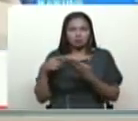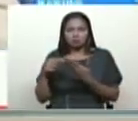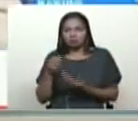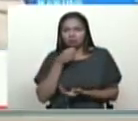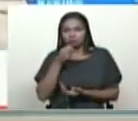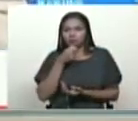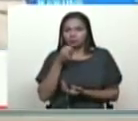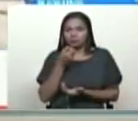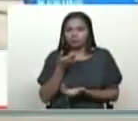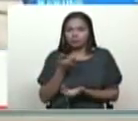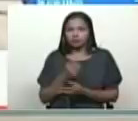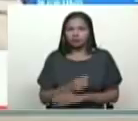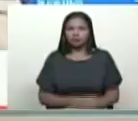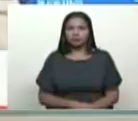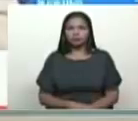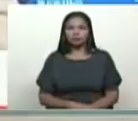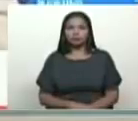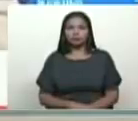declaración.